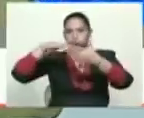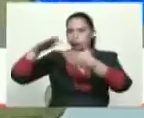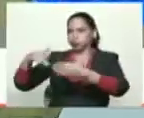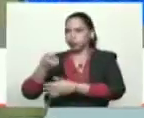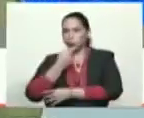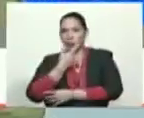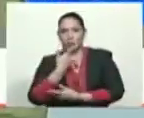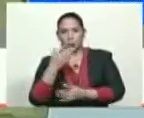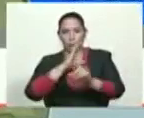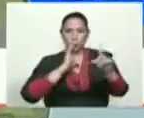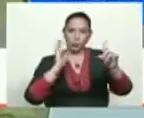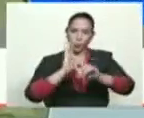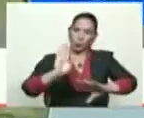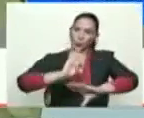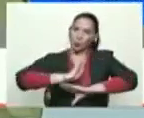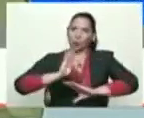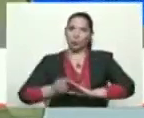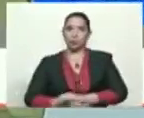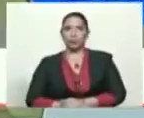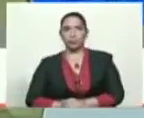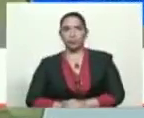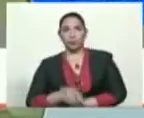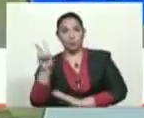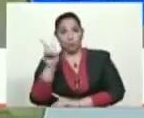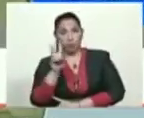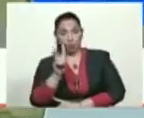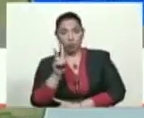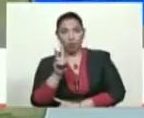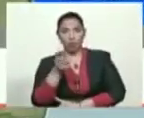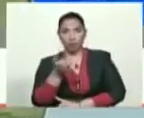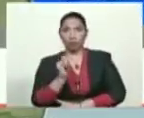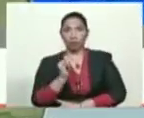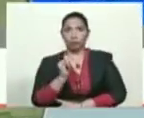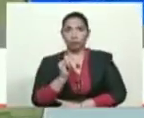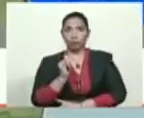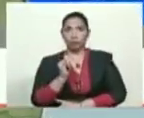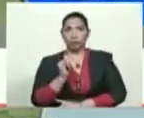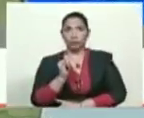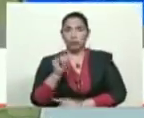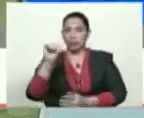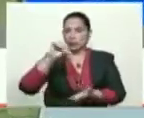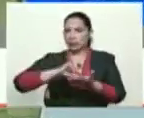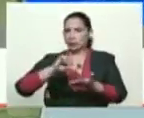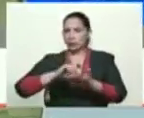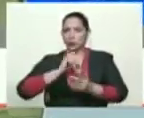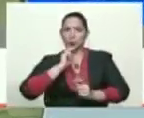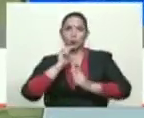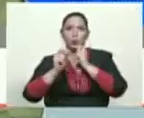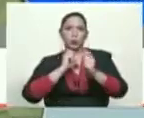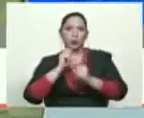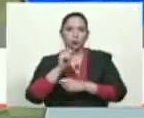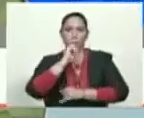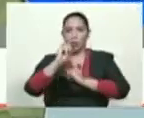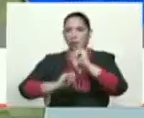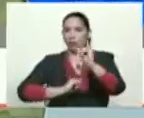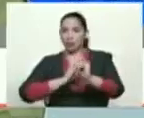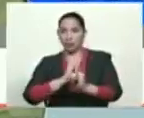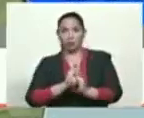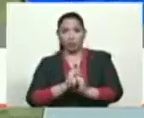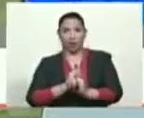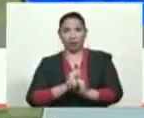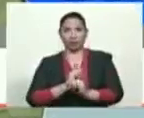su cultura y venezuela sea un centro de turismo internacional como va a ser